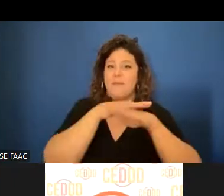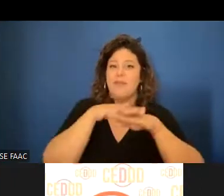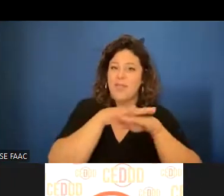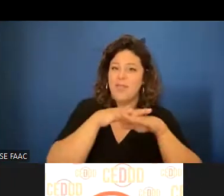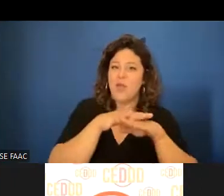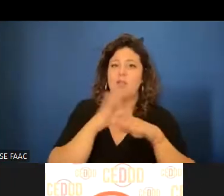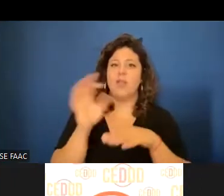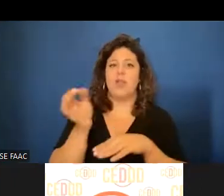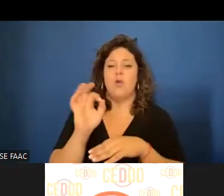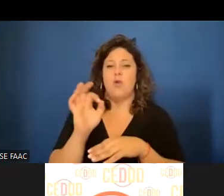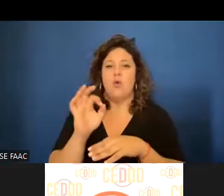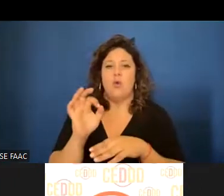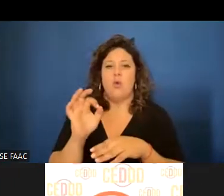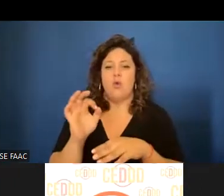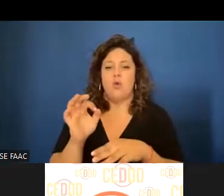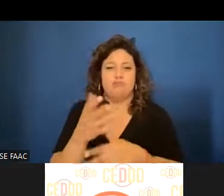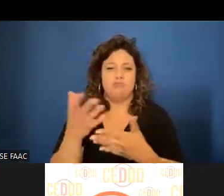empresa.